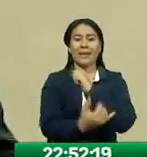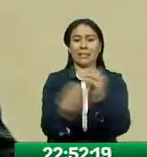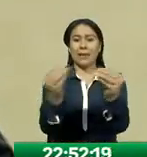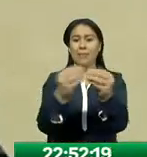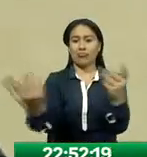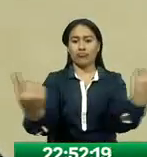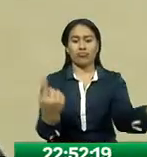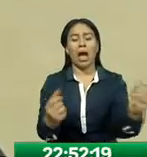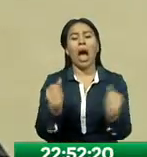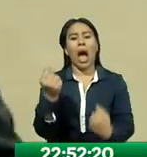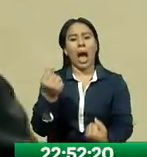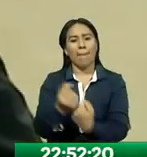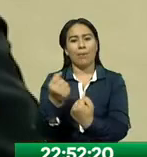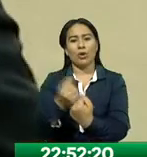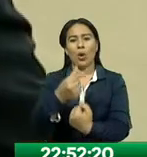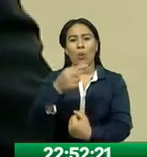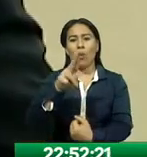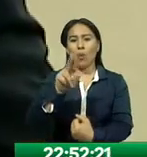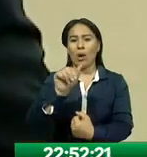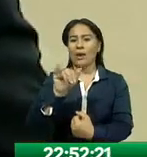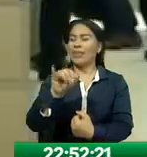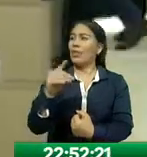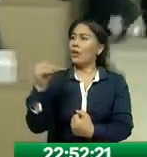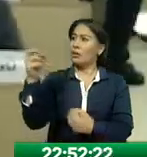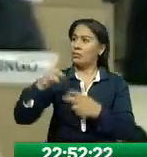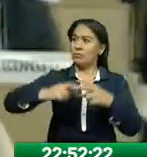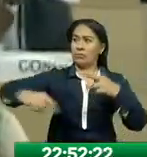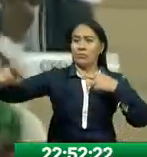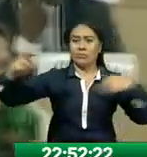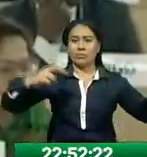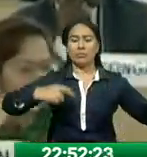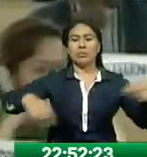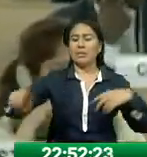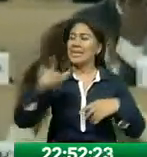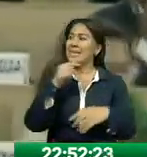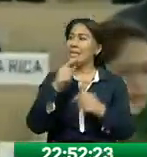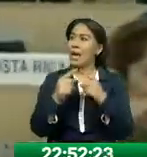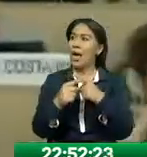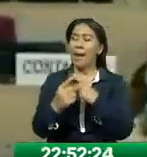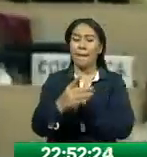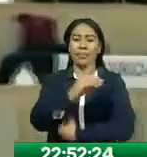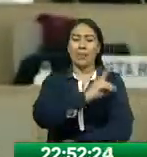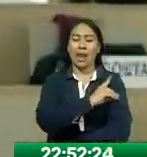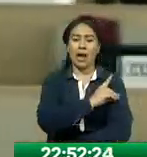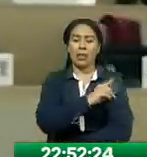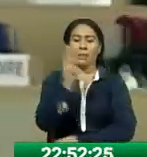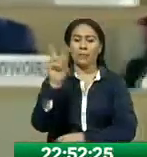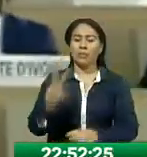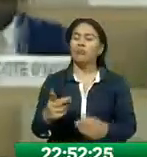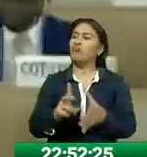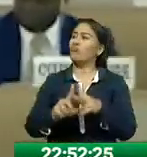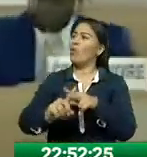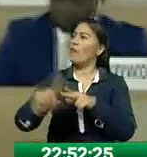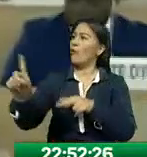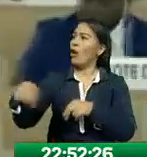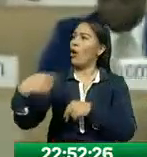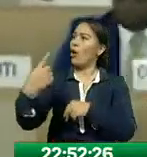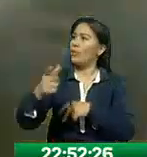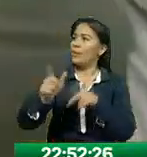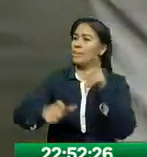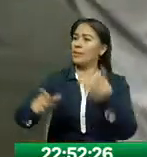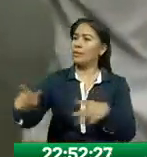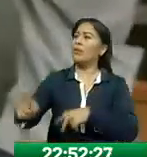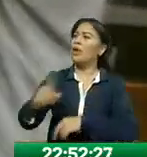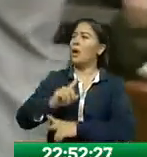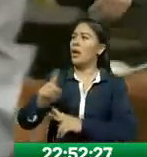apoyan a Guaidó se retiraron de la sala a inicio que hable el canciller venezolano. Lo mismo lo hicieron otros funcionarios